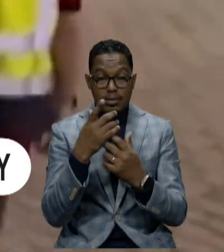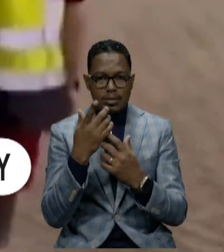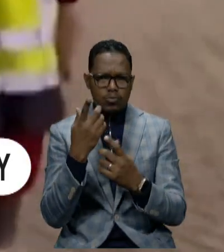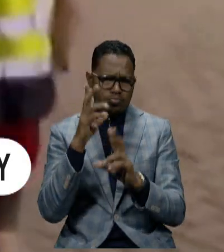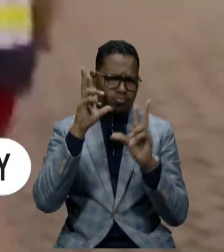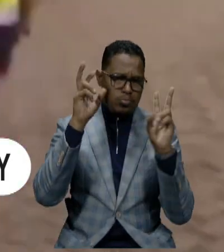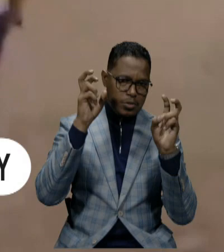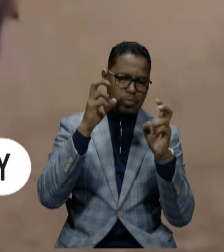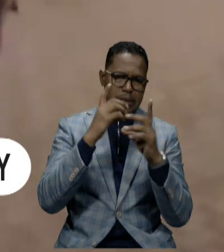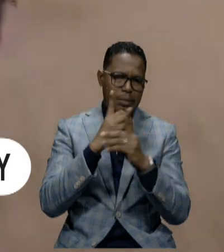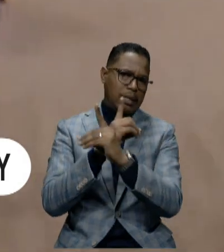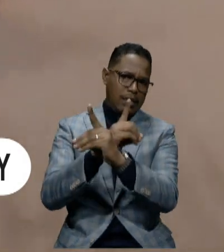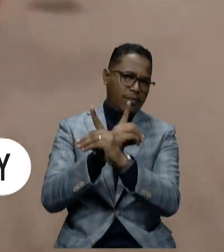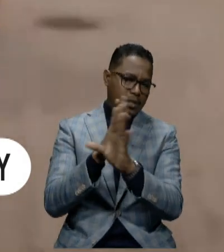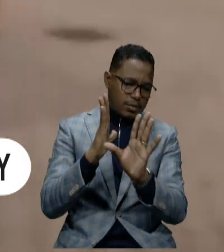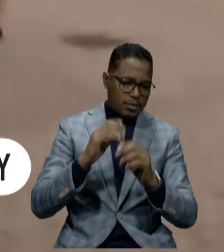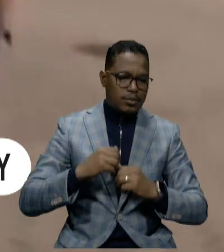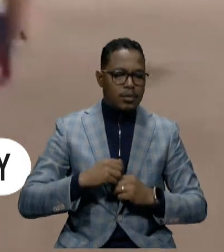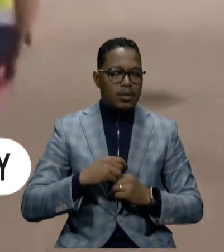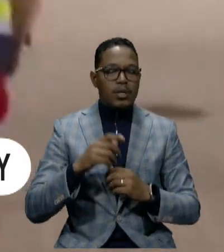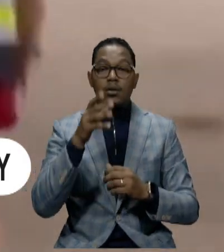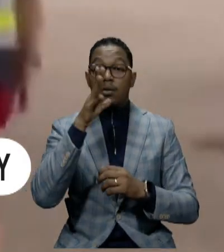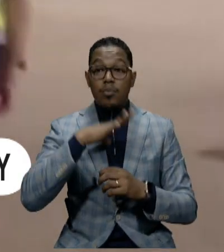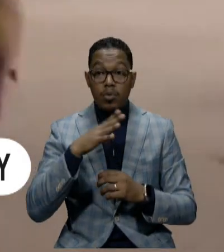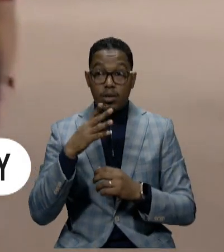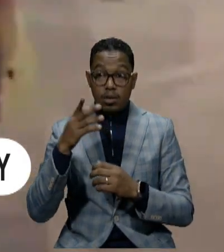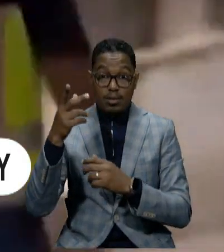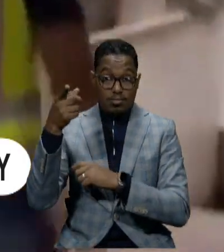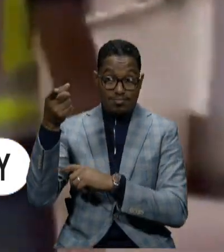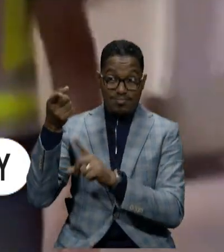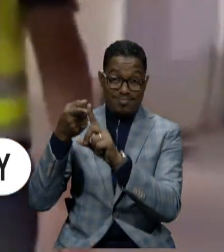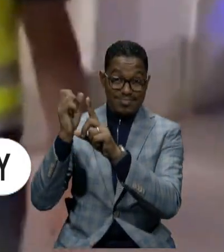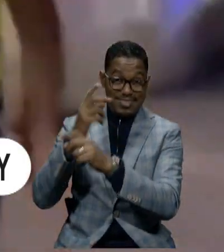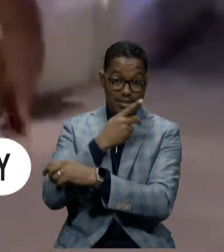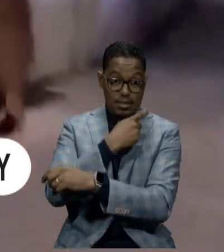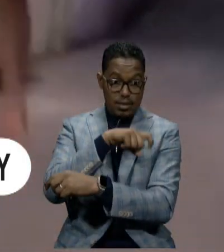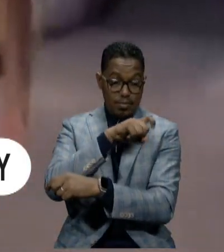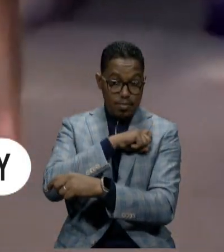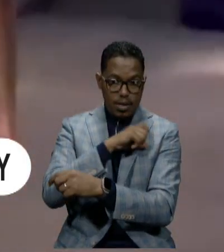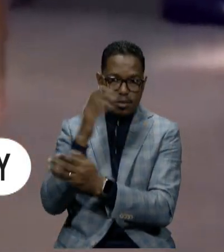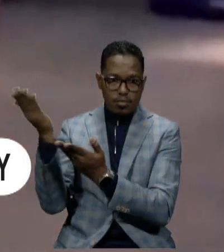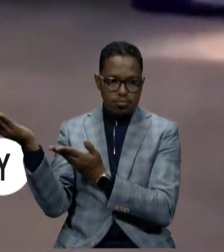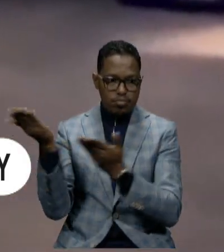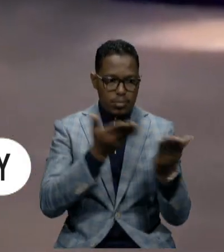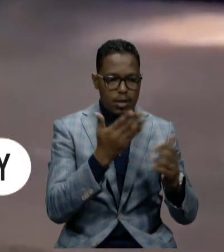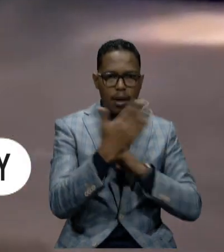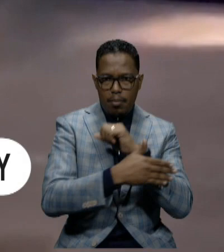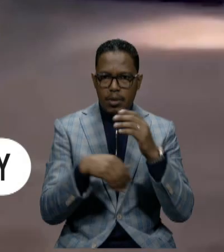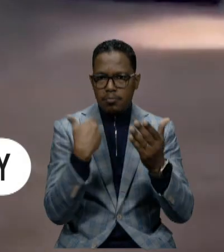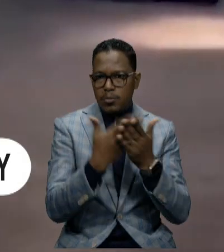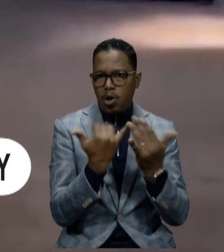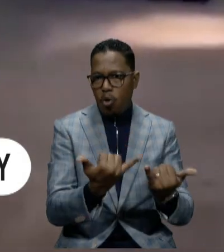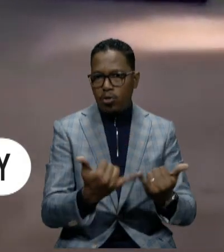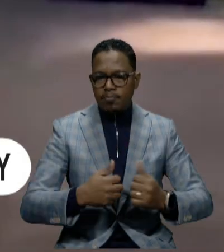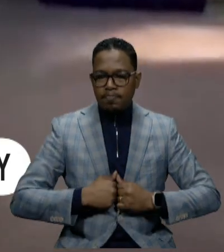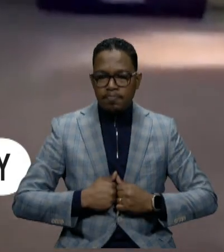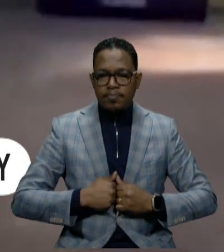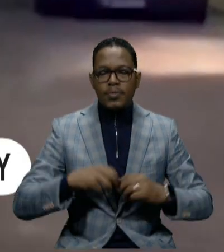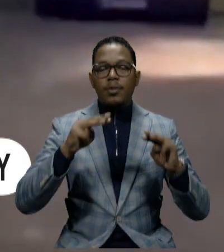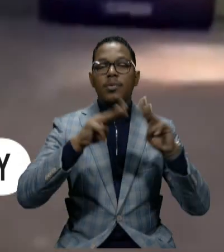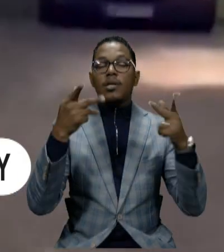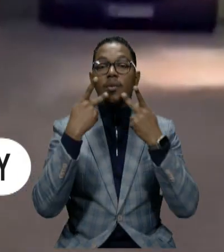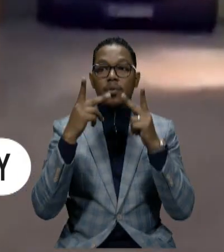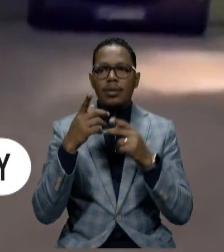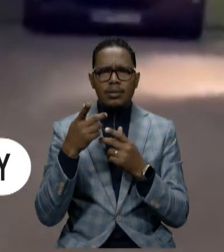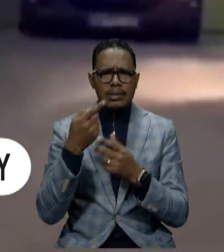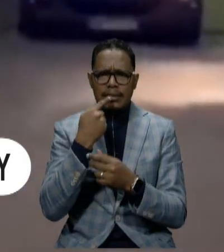defensa propia. Pues esta señora será extraditada desde España al país en el día de hoy. El Ministerio Público dijo que logró que el